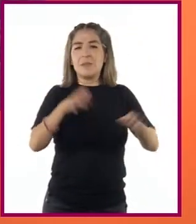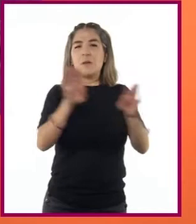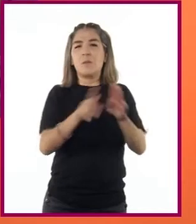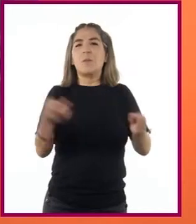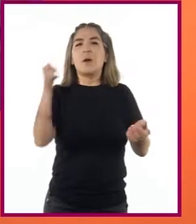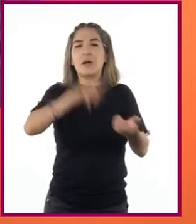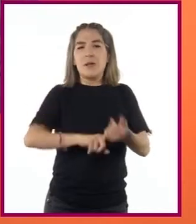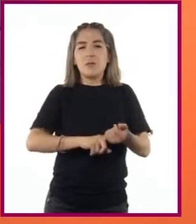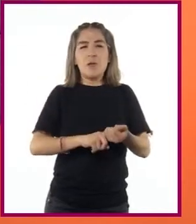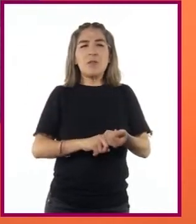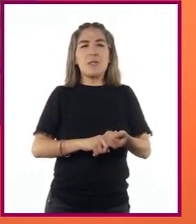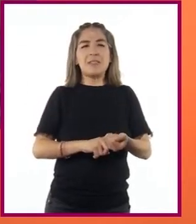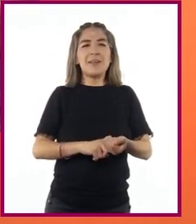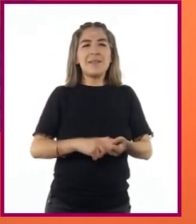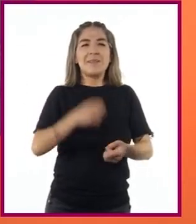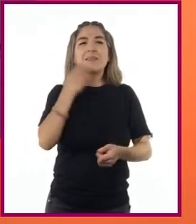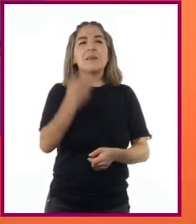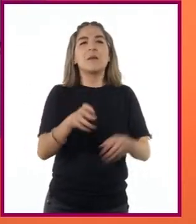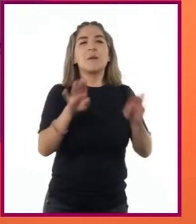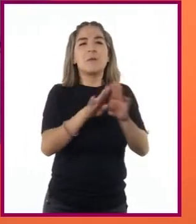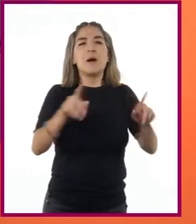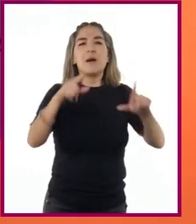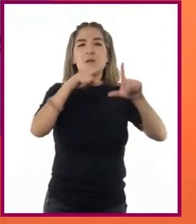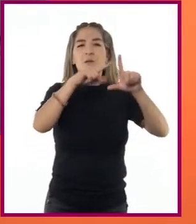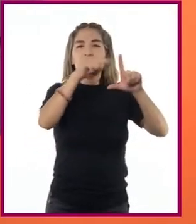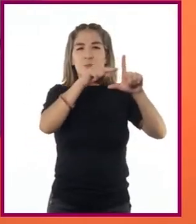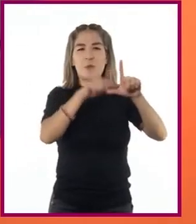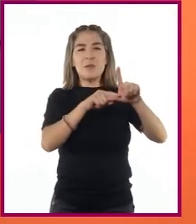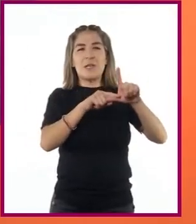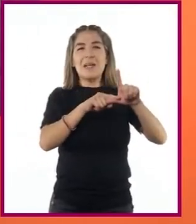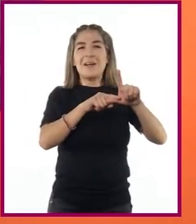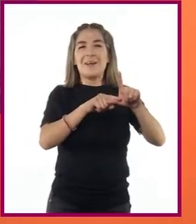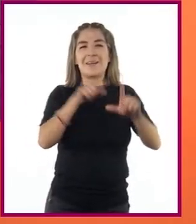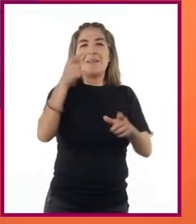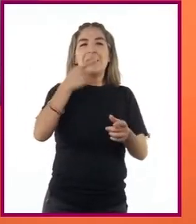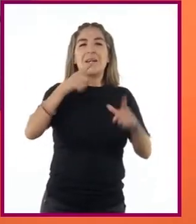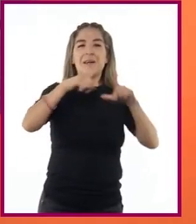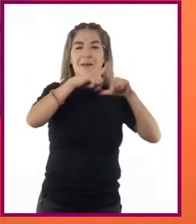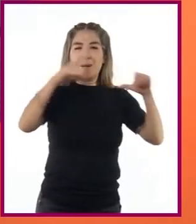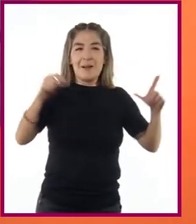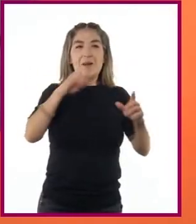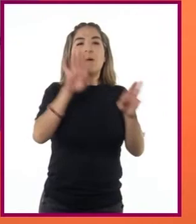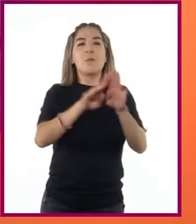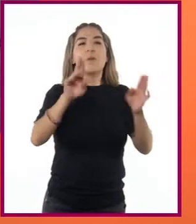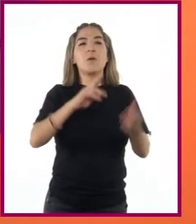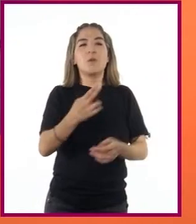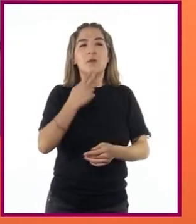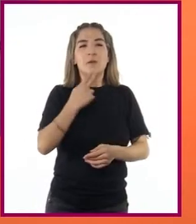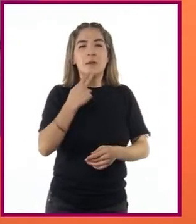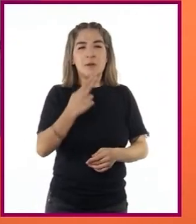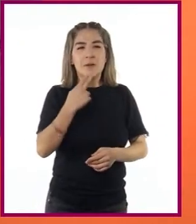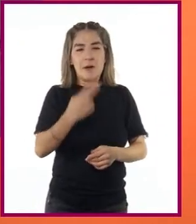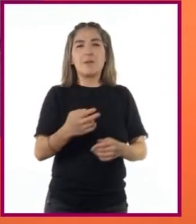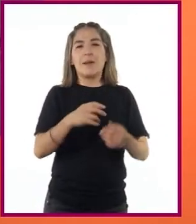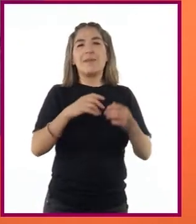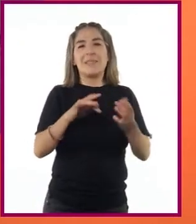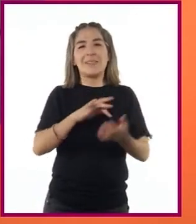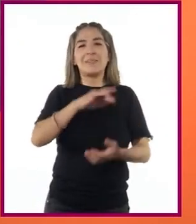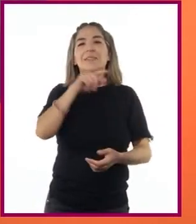posible relacionar los lados y los ángulos de un triángulo rectángulo a través del uso de razones